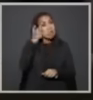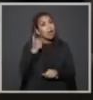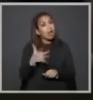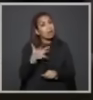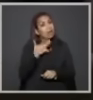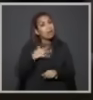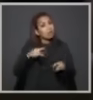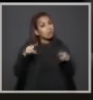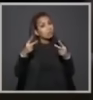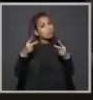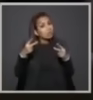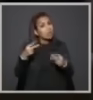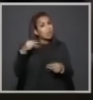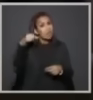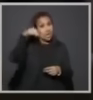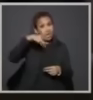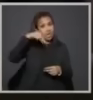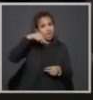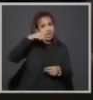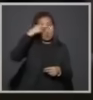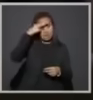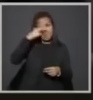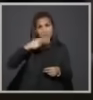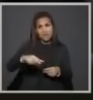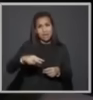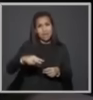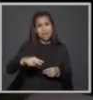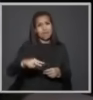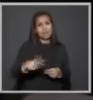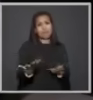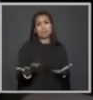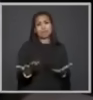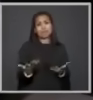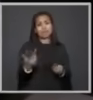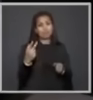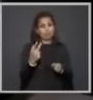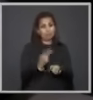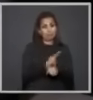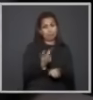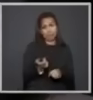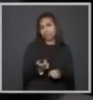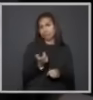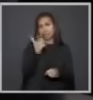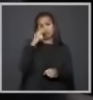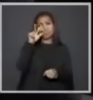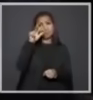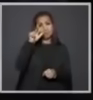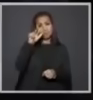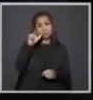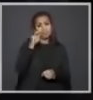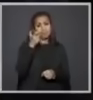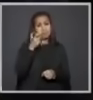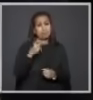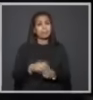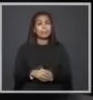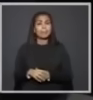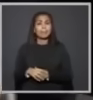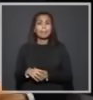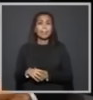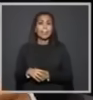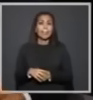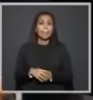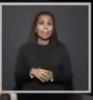México. Entonces, por eso no quieren construir las refinerías y todavía